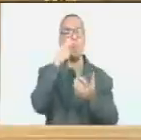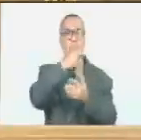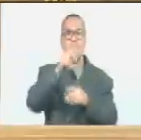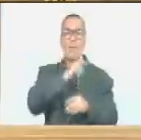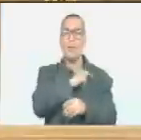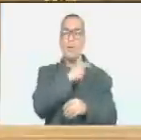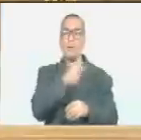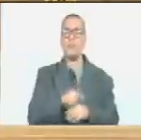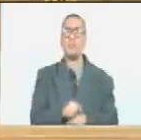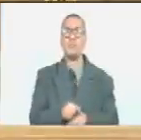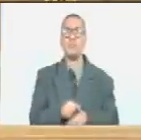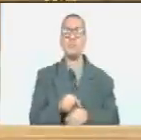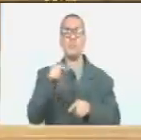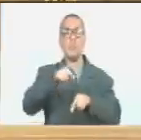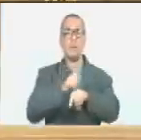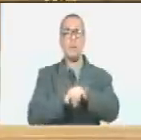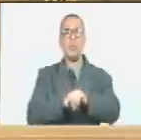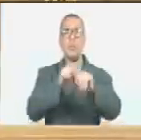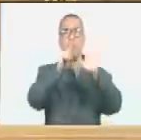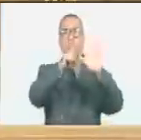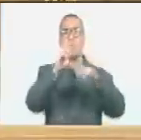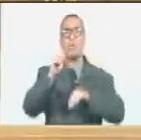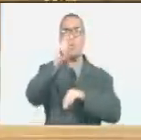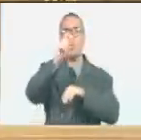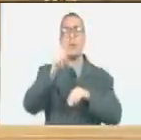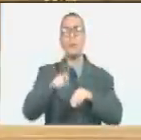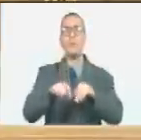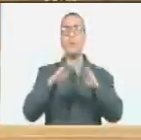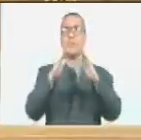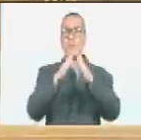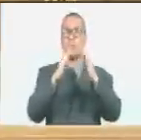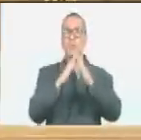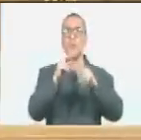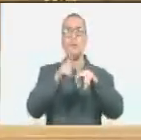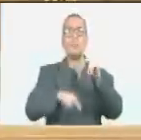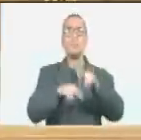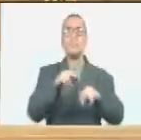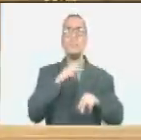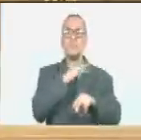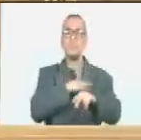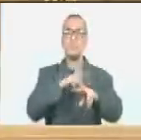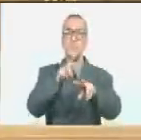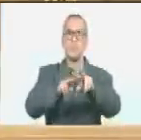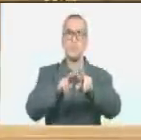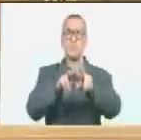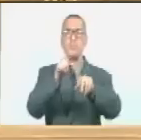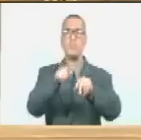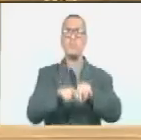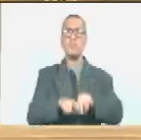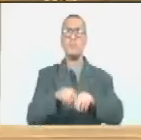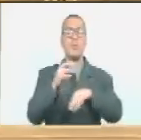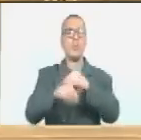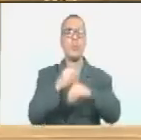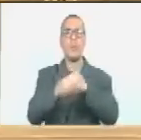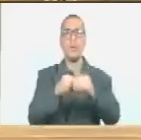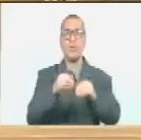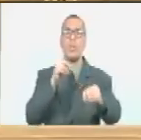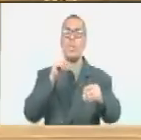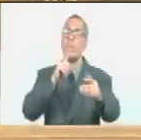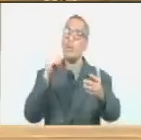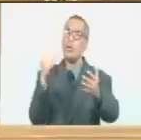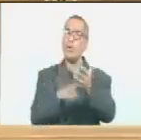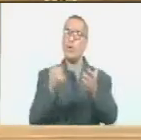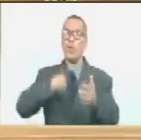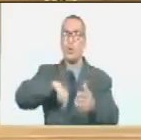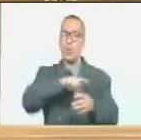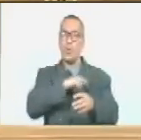popular. Actualmente, el 70% de la vivienda que construye la gran misión Vivienda Venezuela lo hace directamente